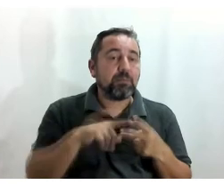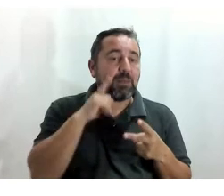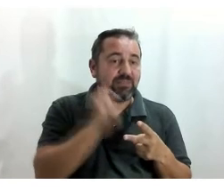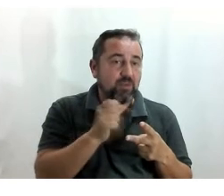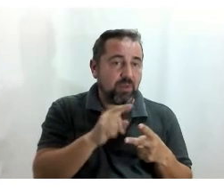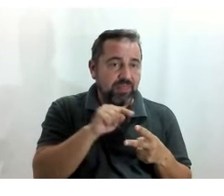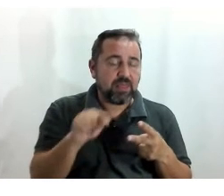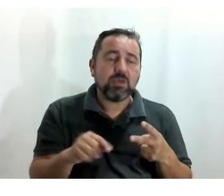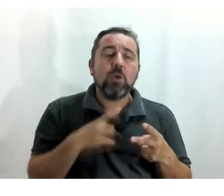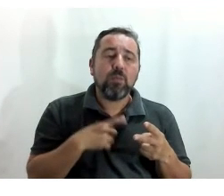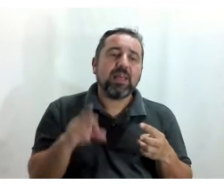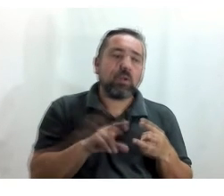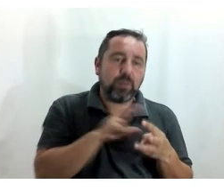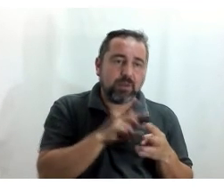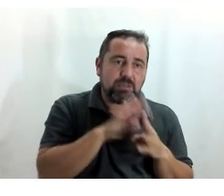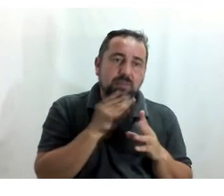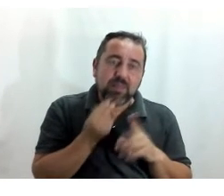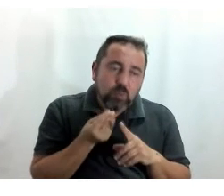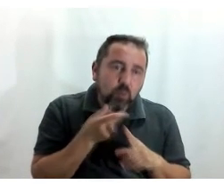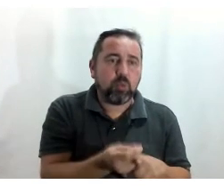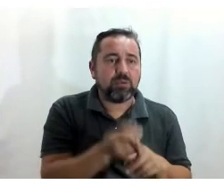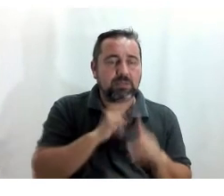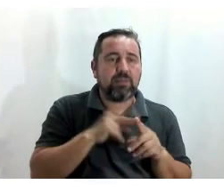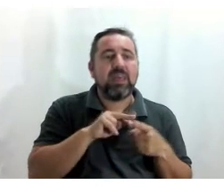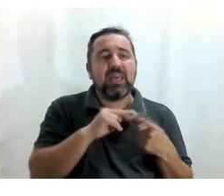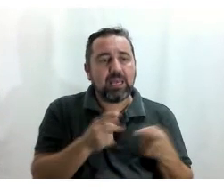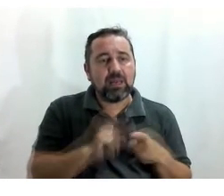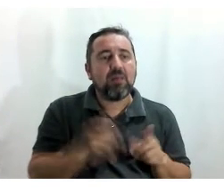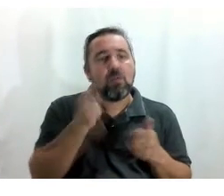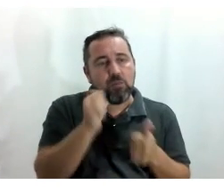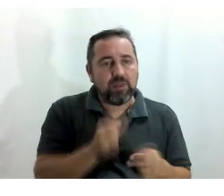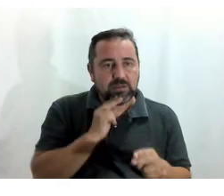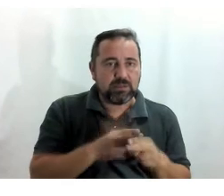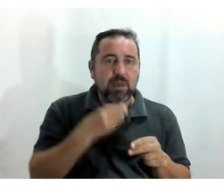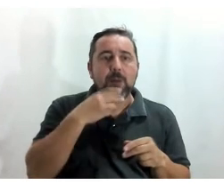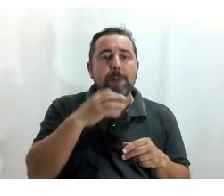frecuentes se pueden recuperar mediante introducción de este gen dentro de un modelo murino.